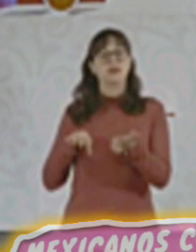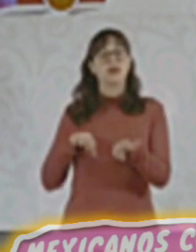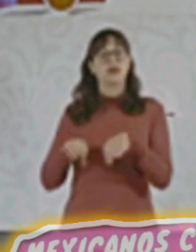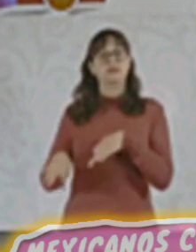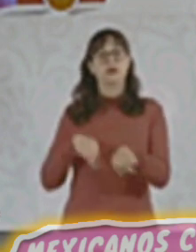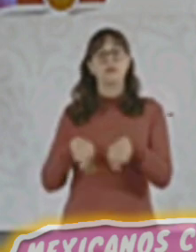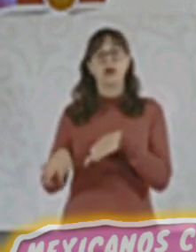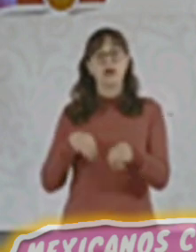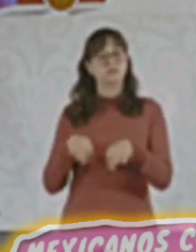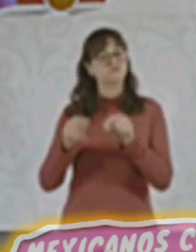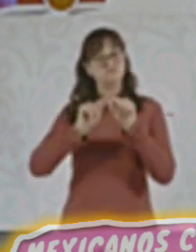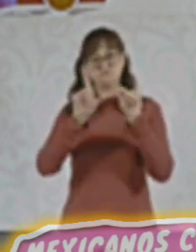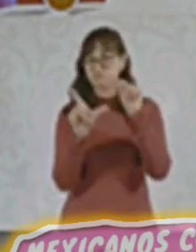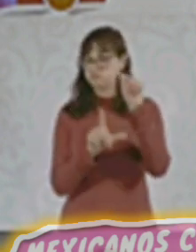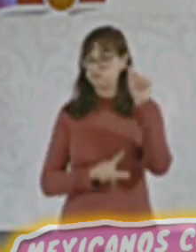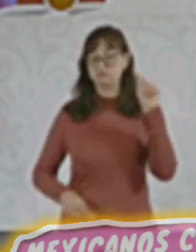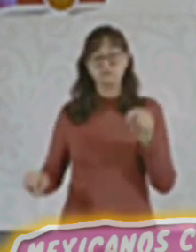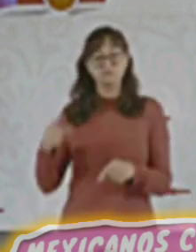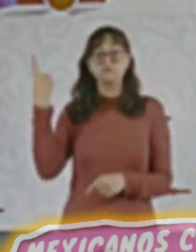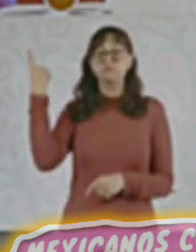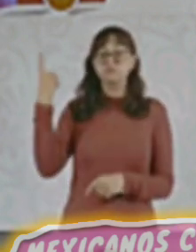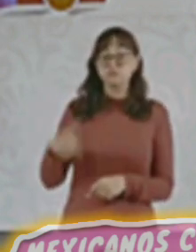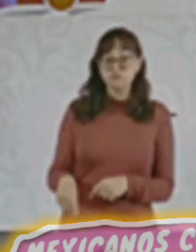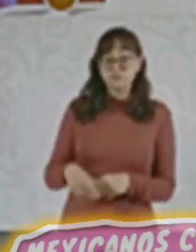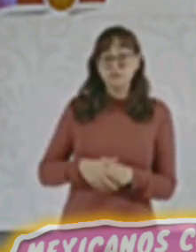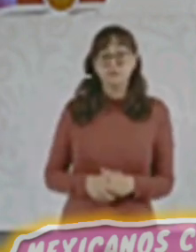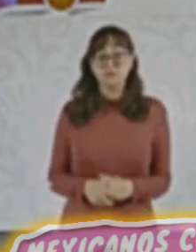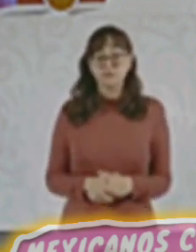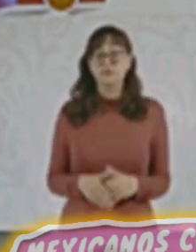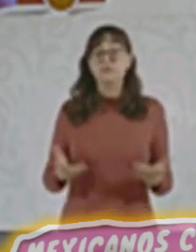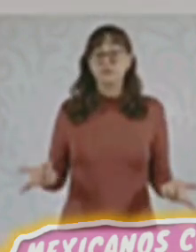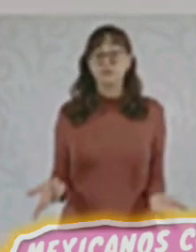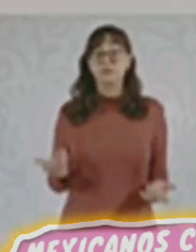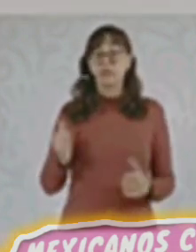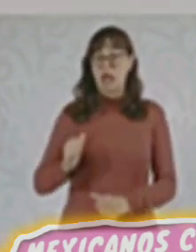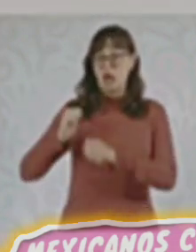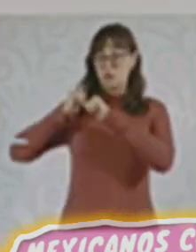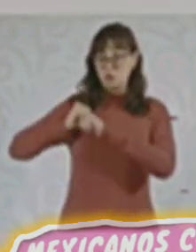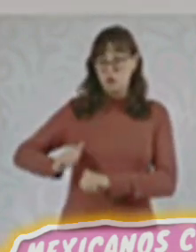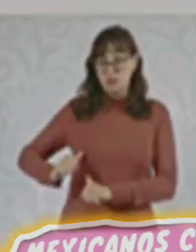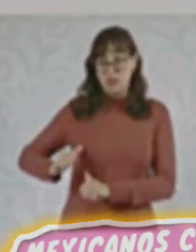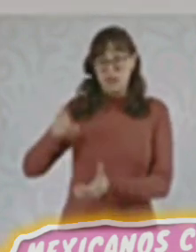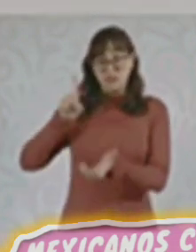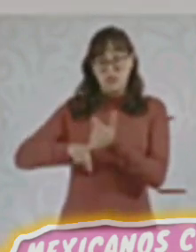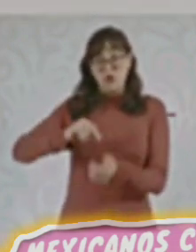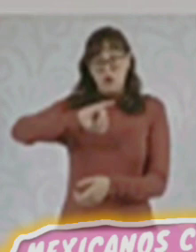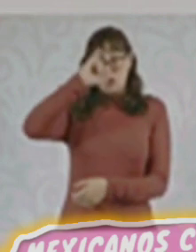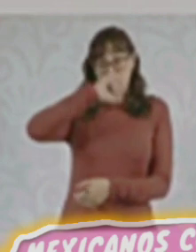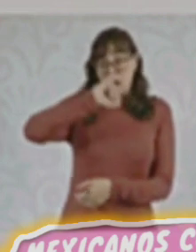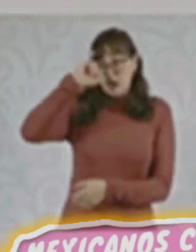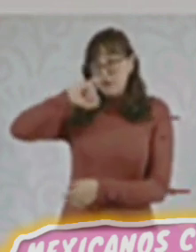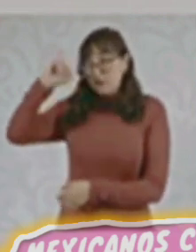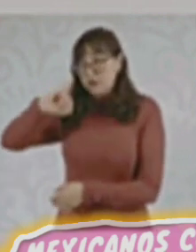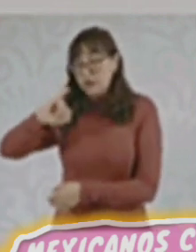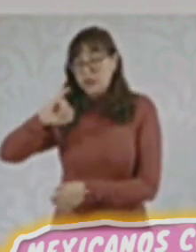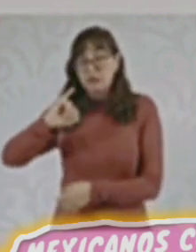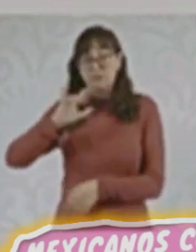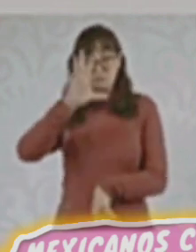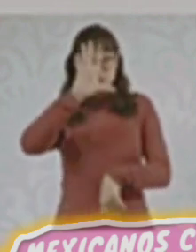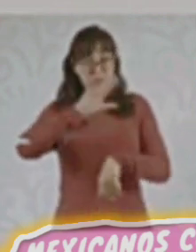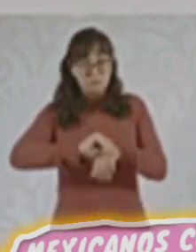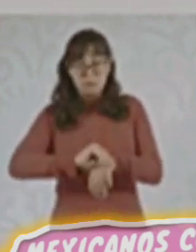del país, por lo que los titulares están obligados a dar cumplimiento a las disposiciones en